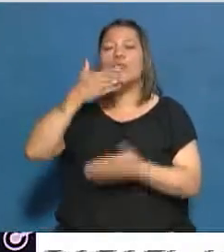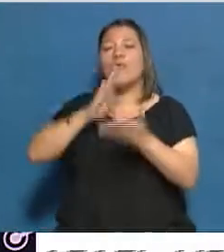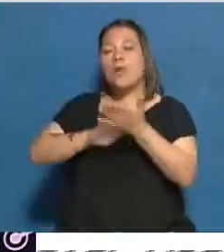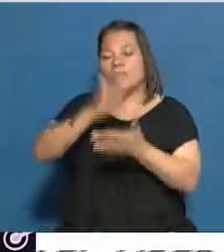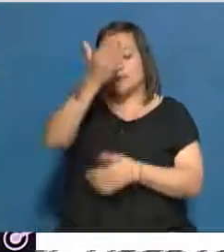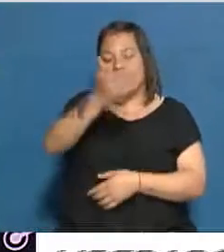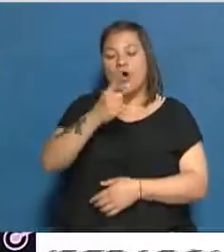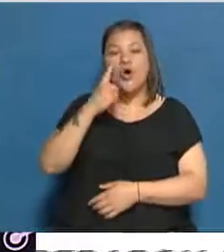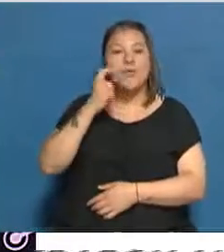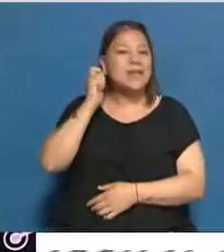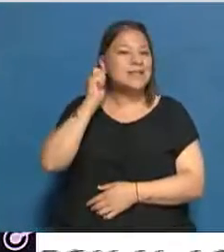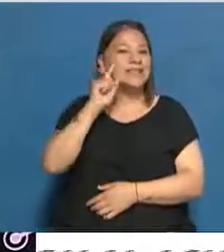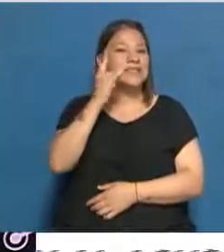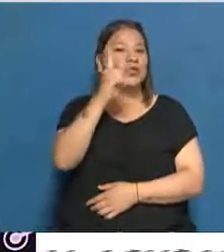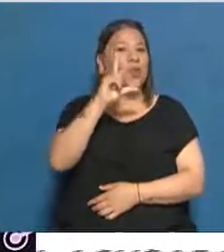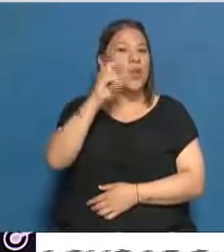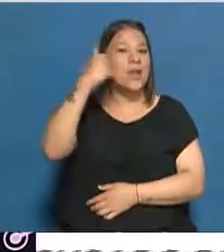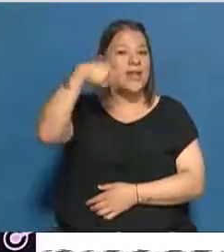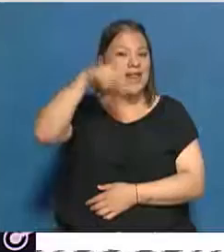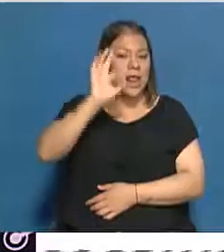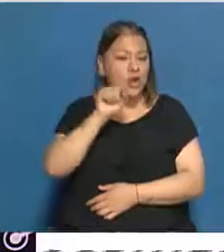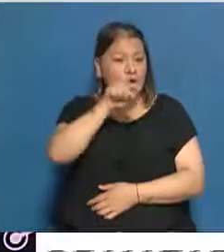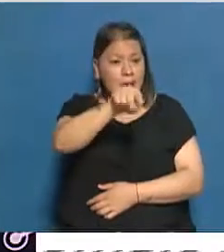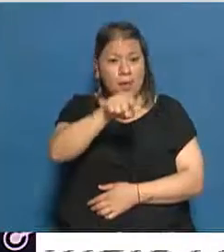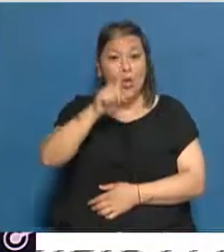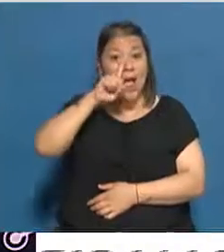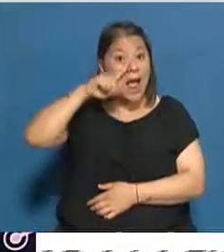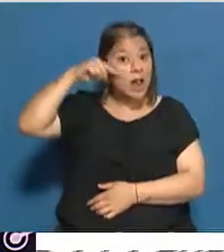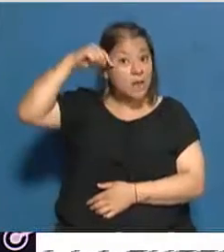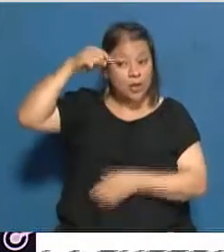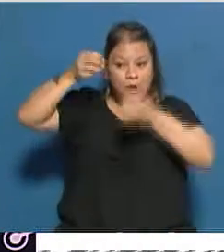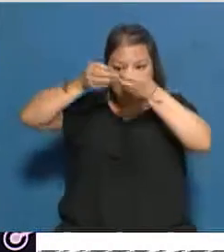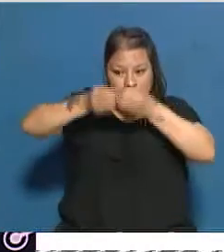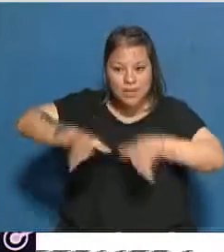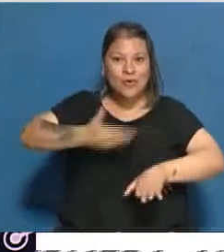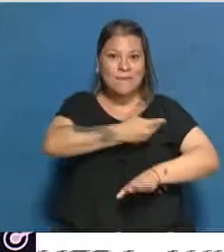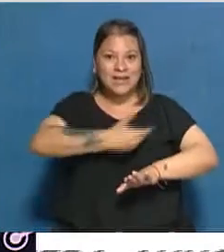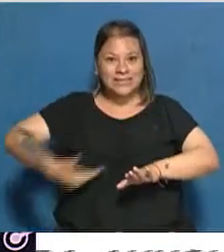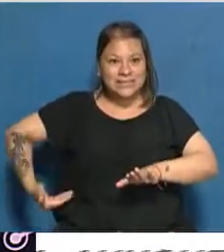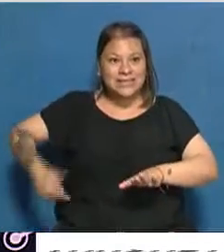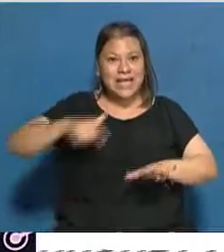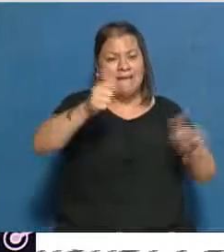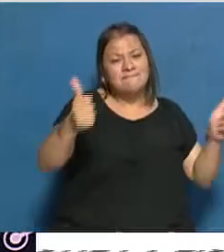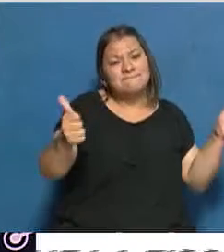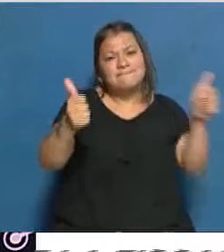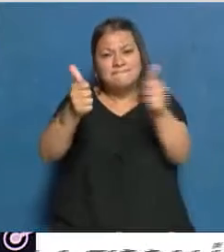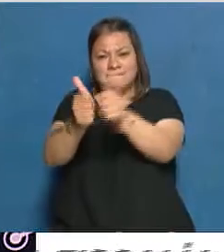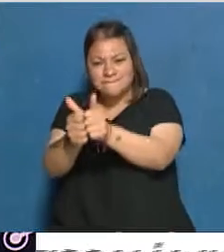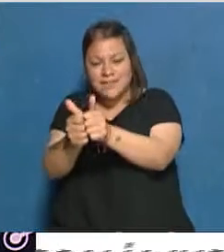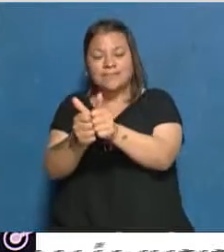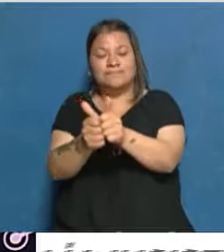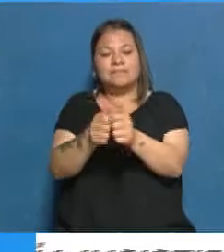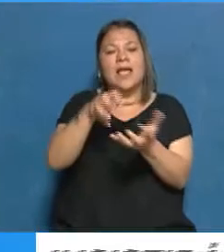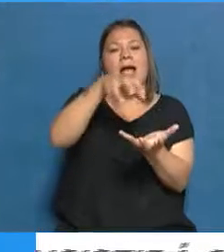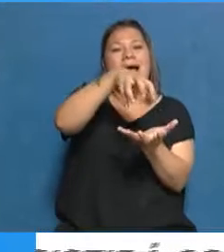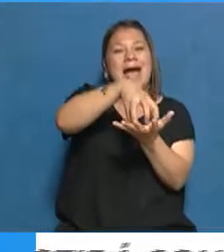Giuliano, un hombre que está en la cartera desde el comienzo de la gestión de Alberto Fernández, porque estuvo vinculado a distintas áreas